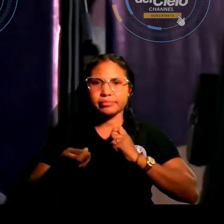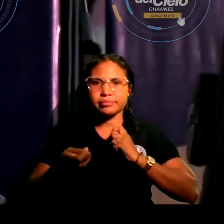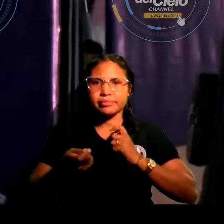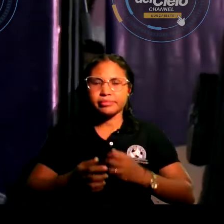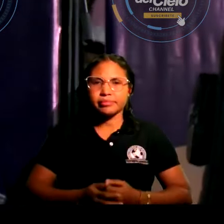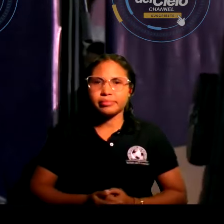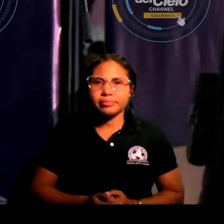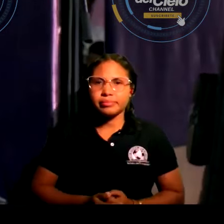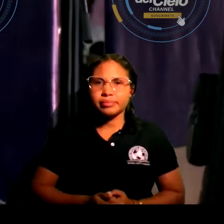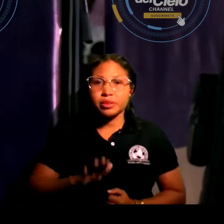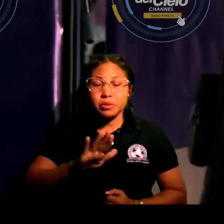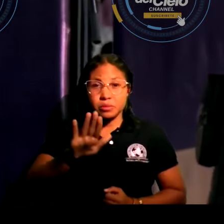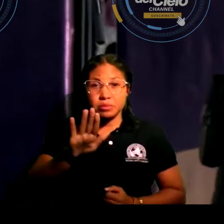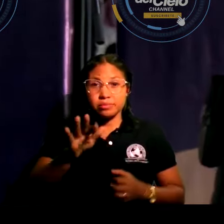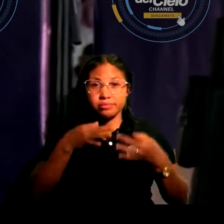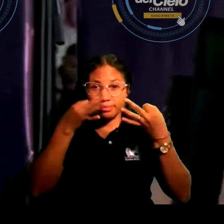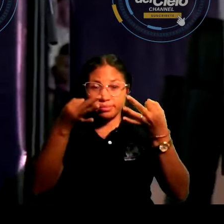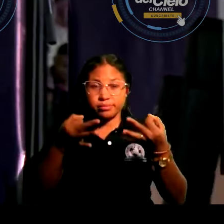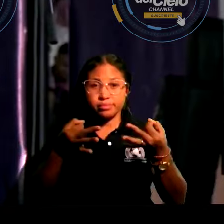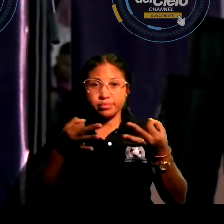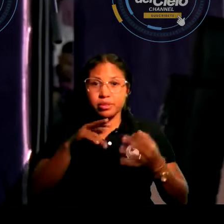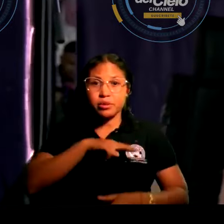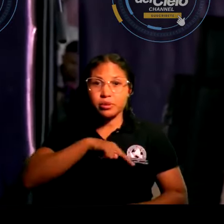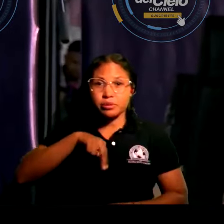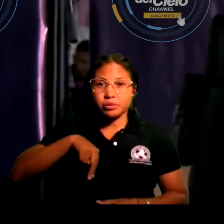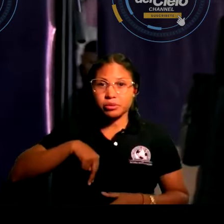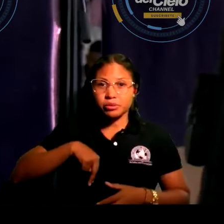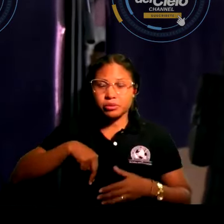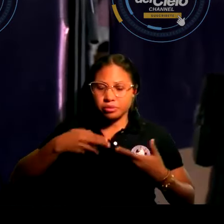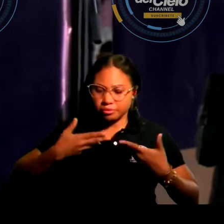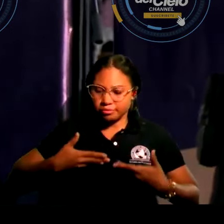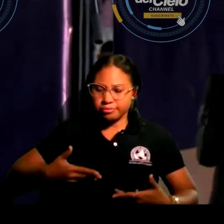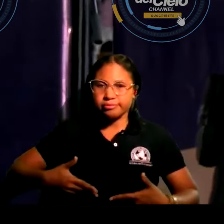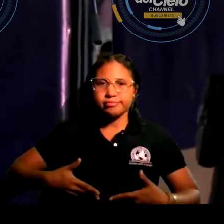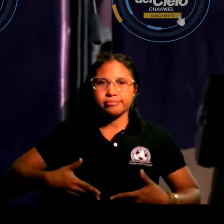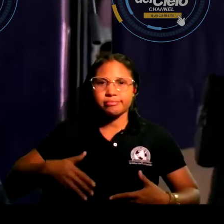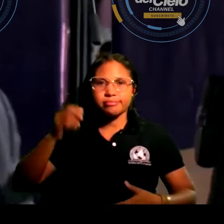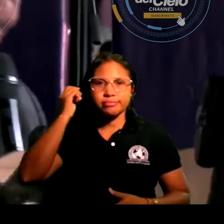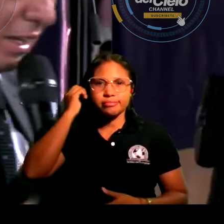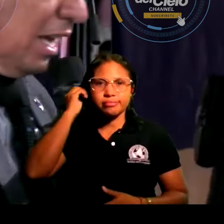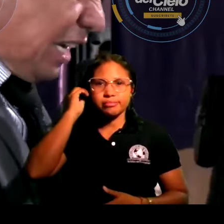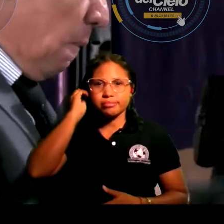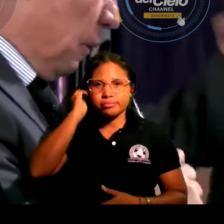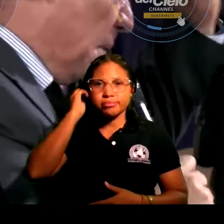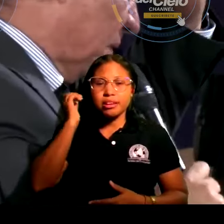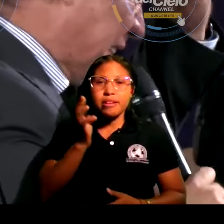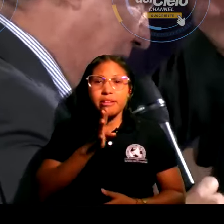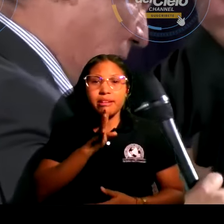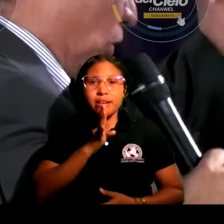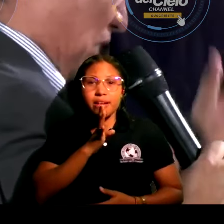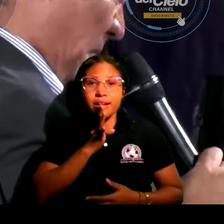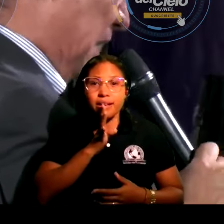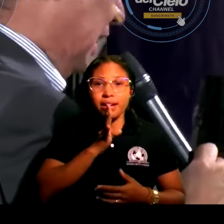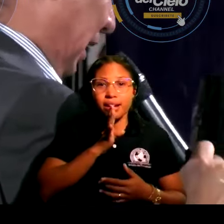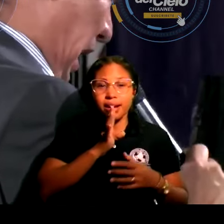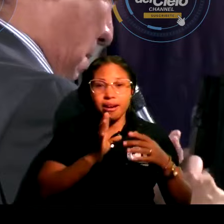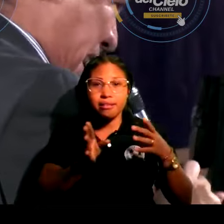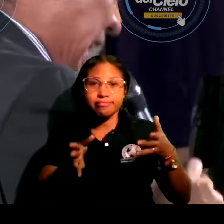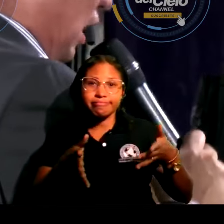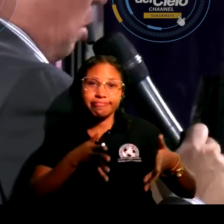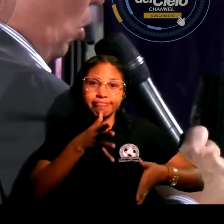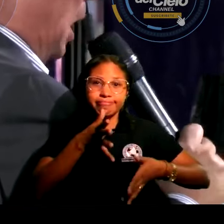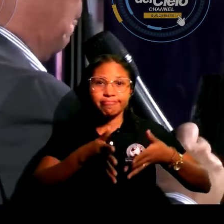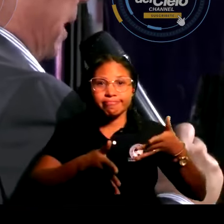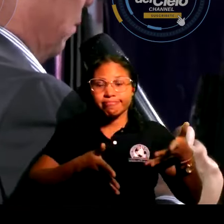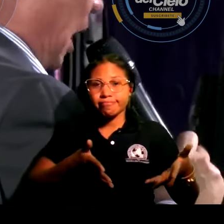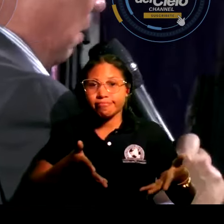¿Usted sí cree que nosotros nos vestíamos así, que hablábamos así, que enfrentábamos la vida de la